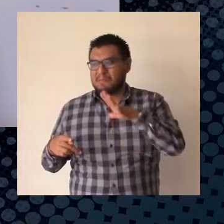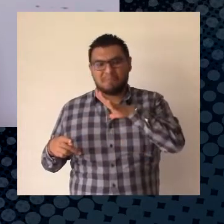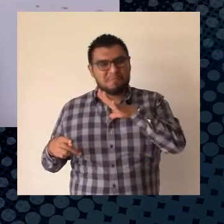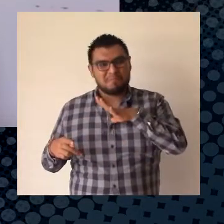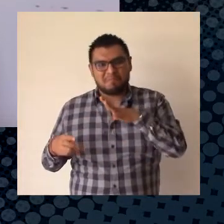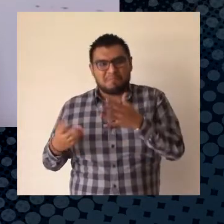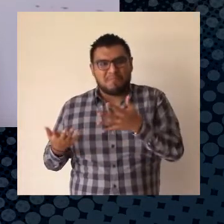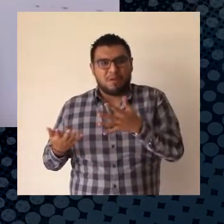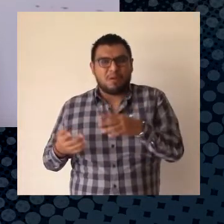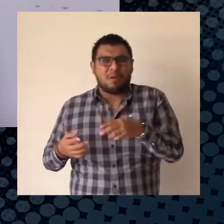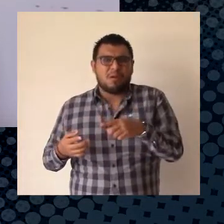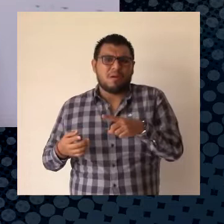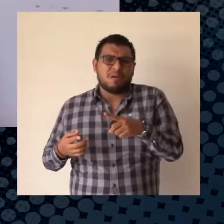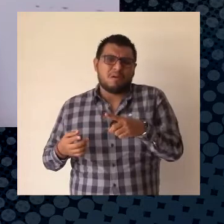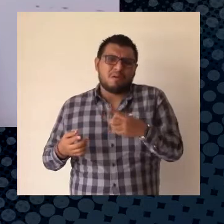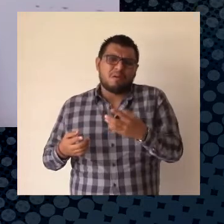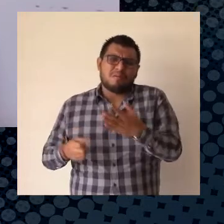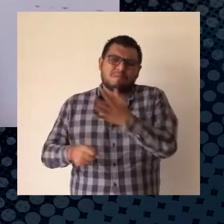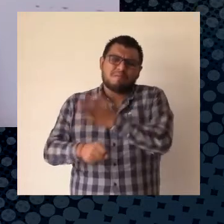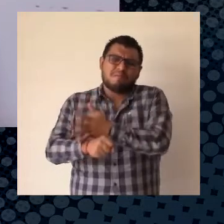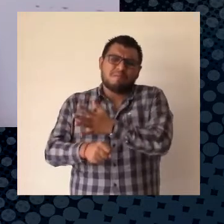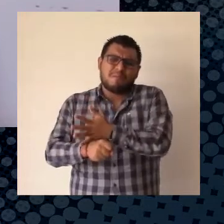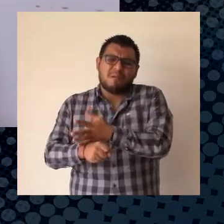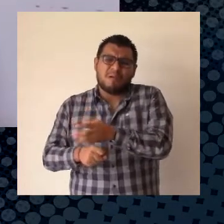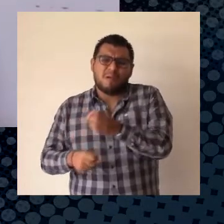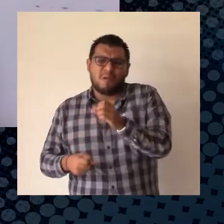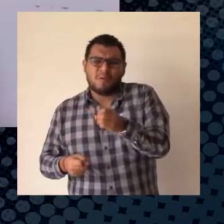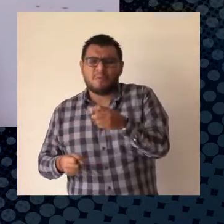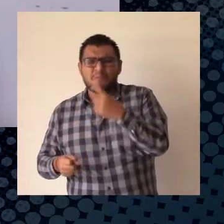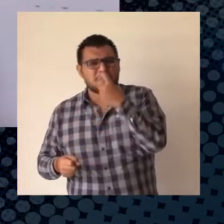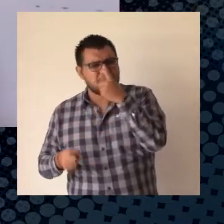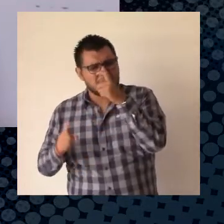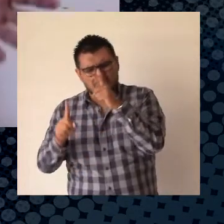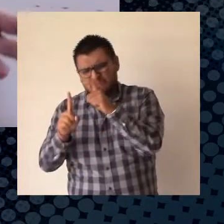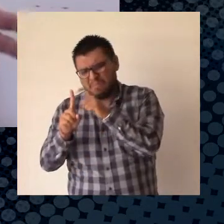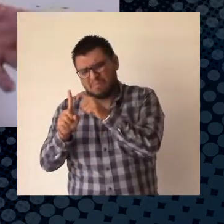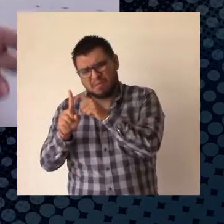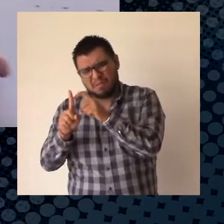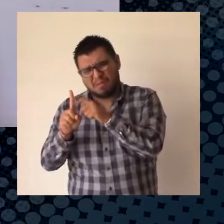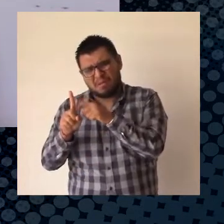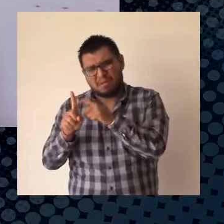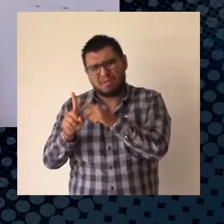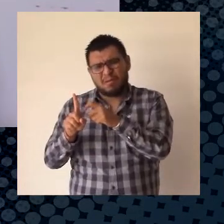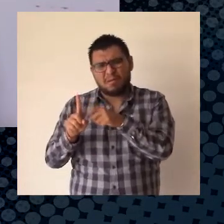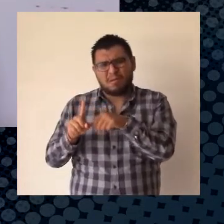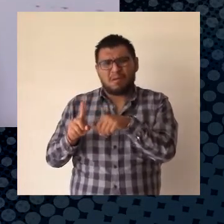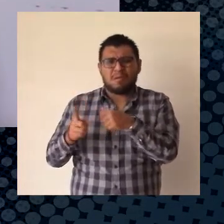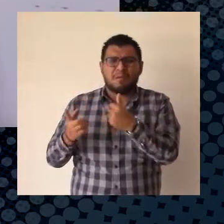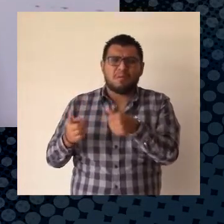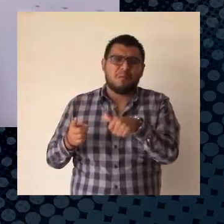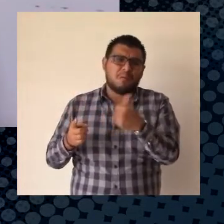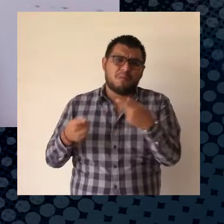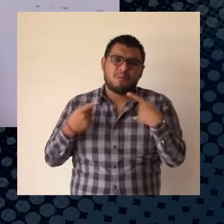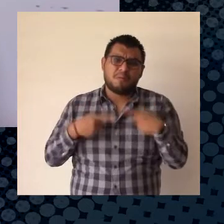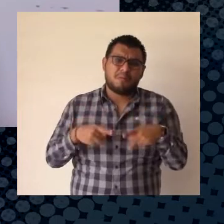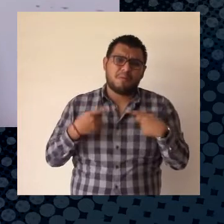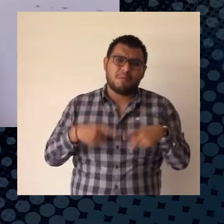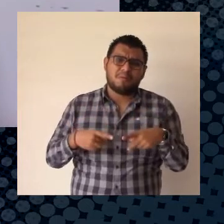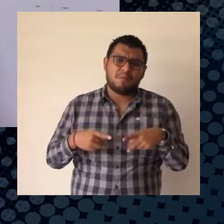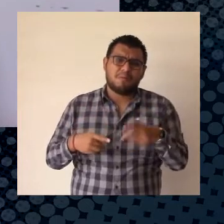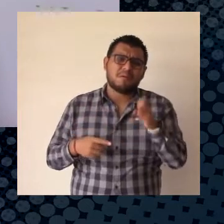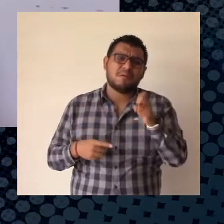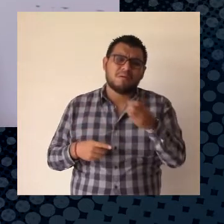quejarse, rezongar o presentar una crítica, hablando con otro, de otro. Muy